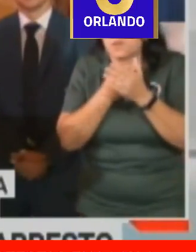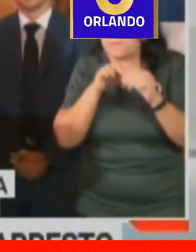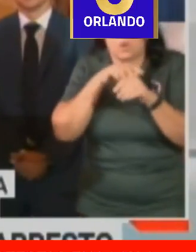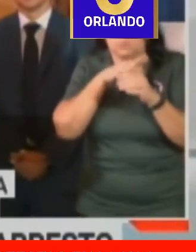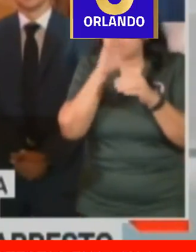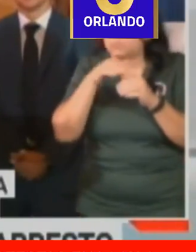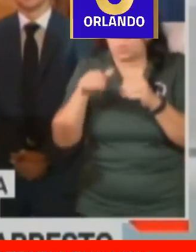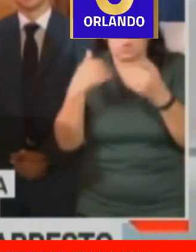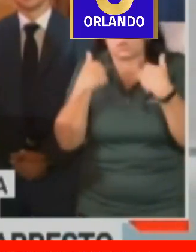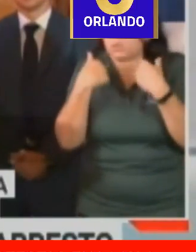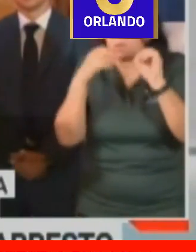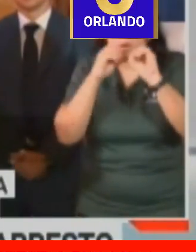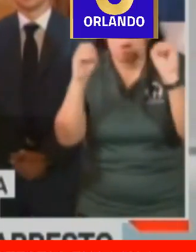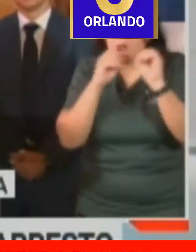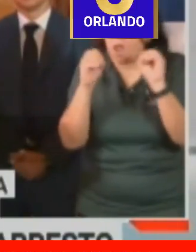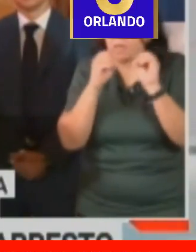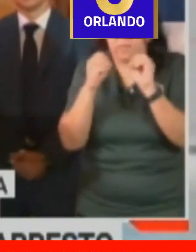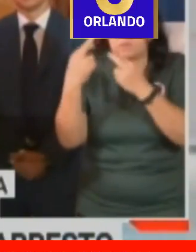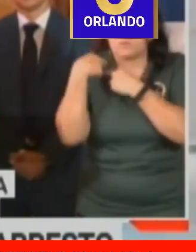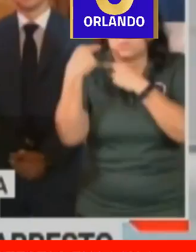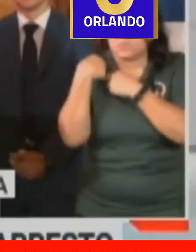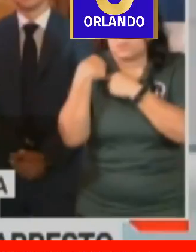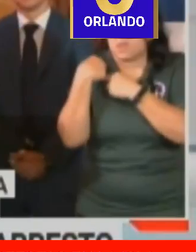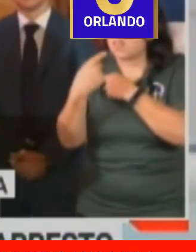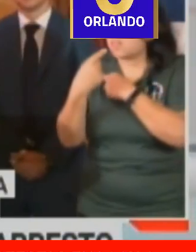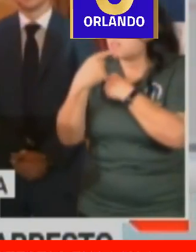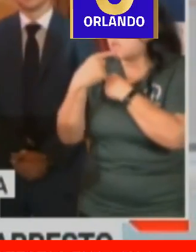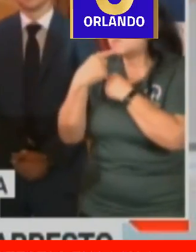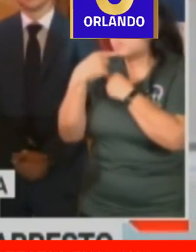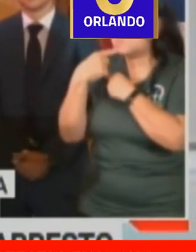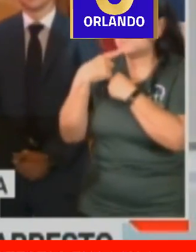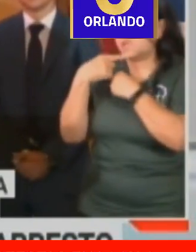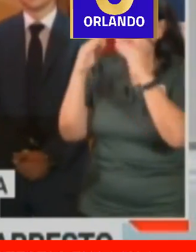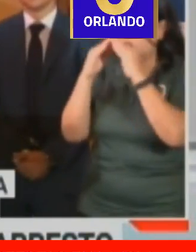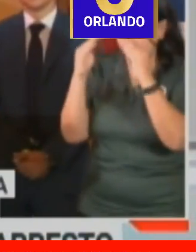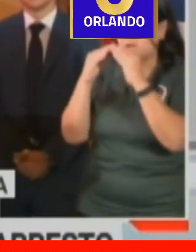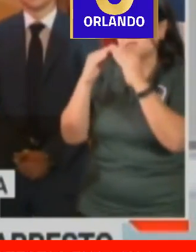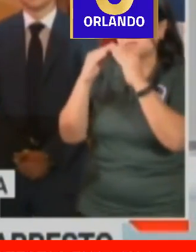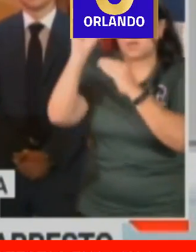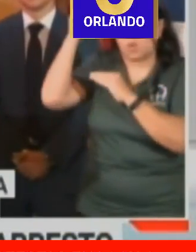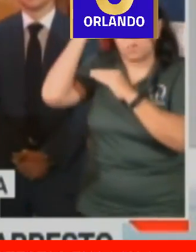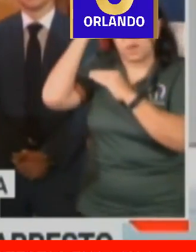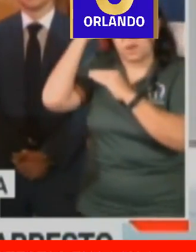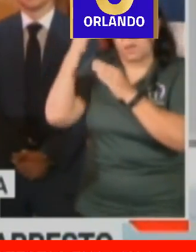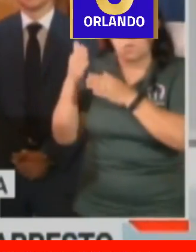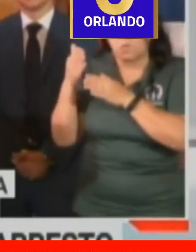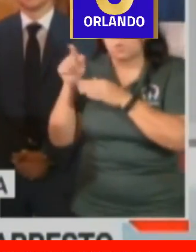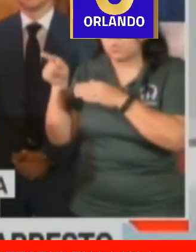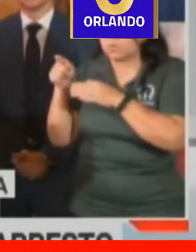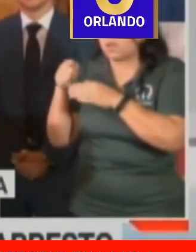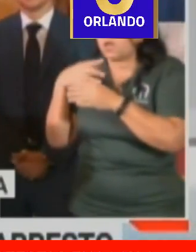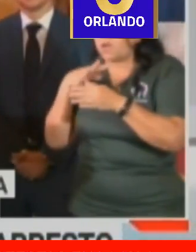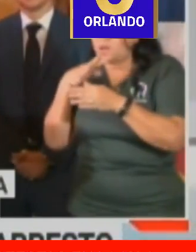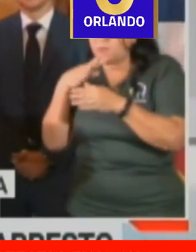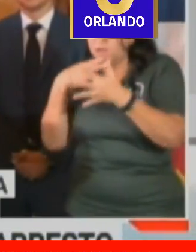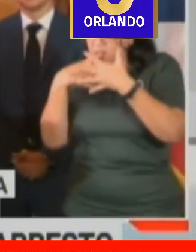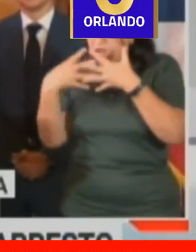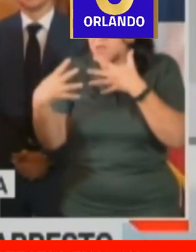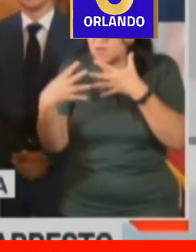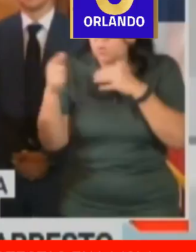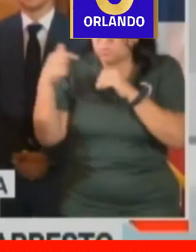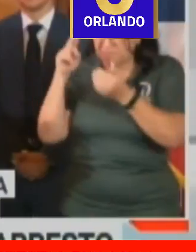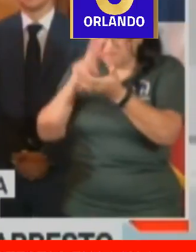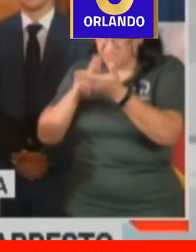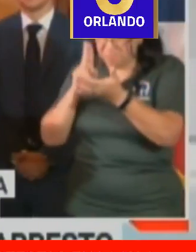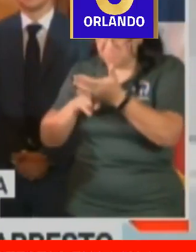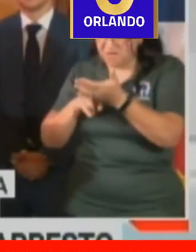nunca tuvieron ninguna responsabilidad, se la adjudican a la fortaleza y al gobierno. Y segundo, usted hablaba de transparencia, usted está diciendo que va a firmar las leyes